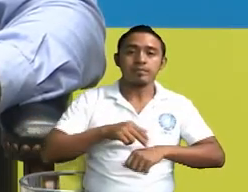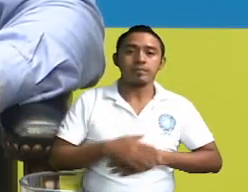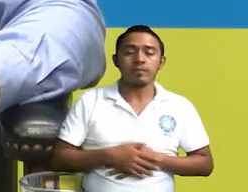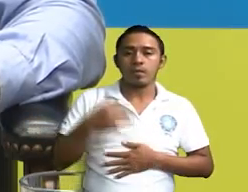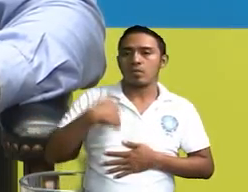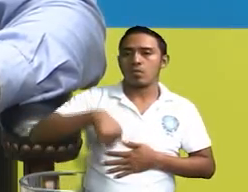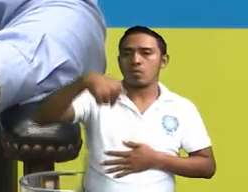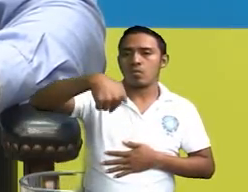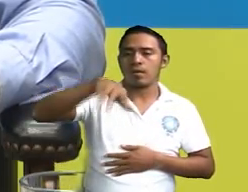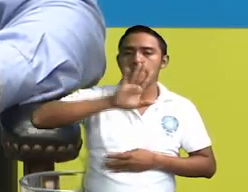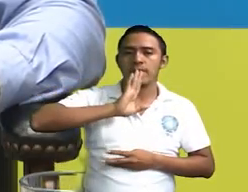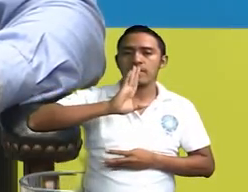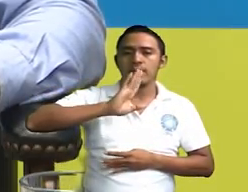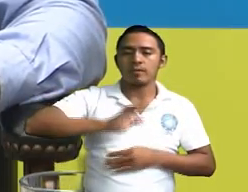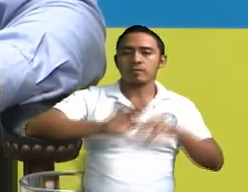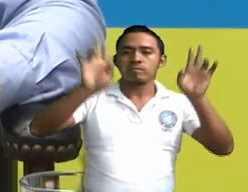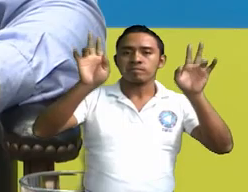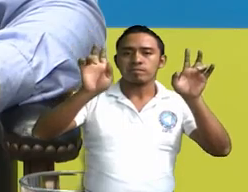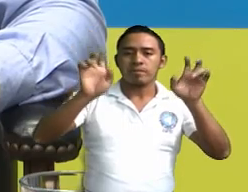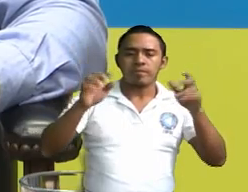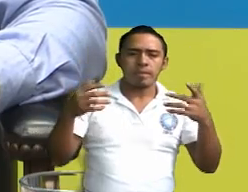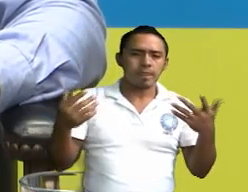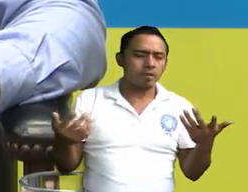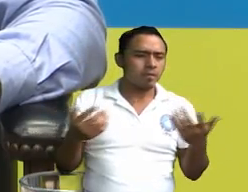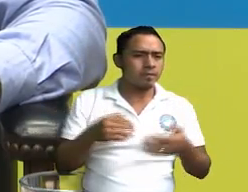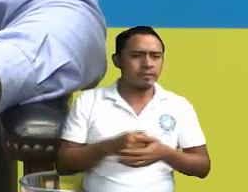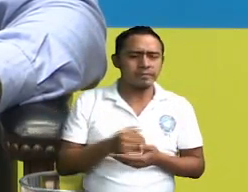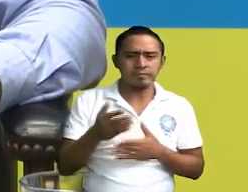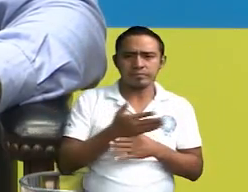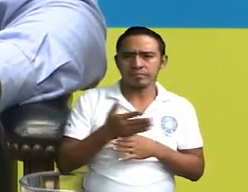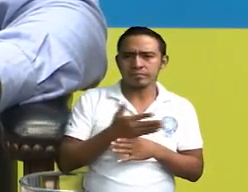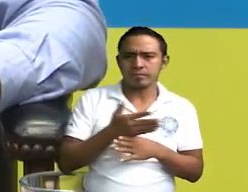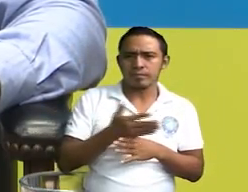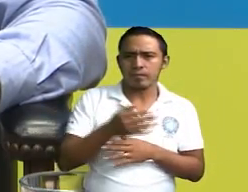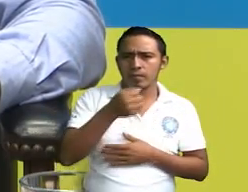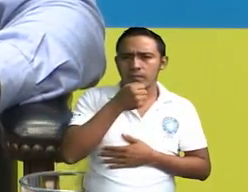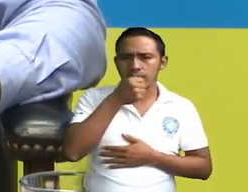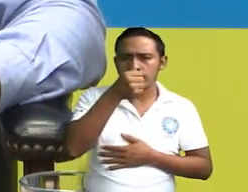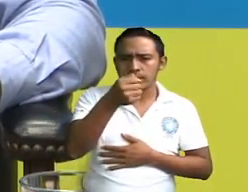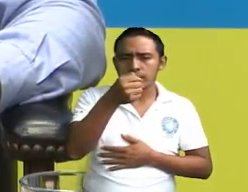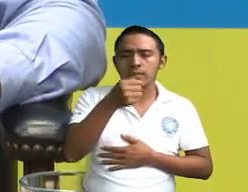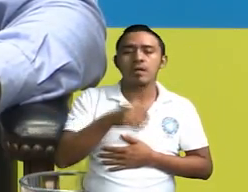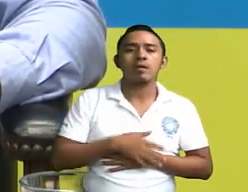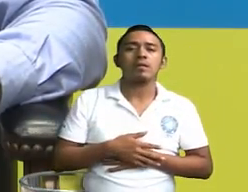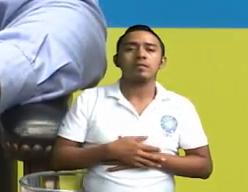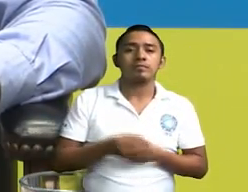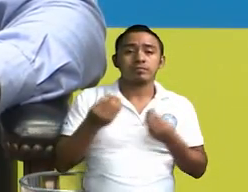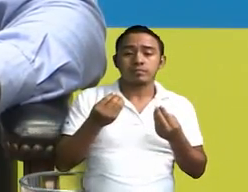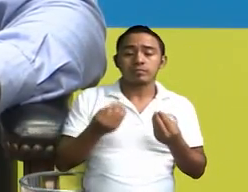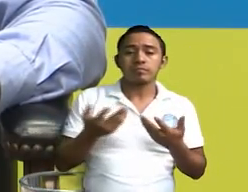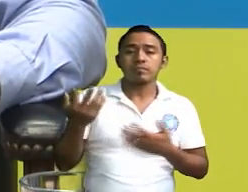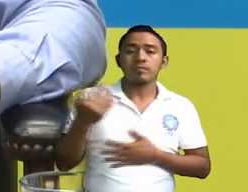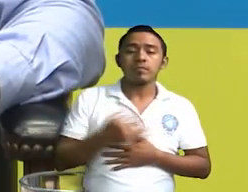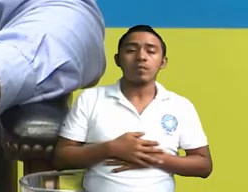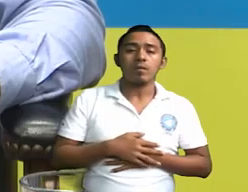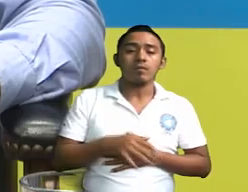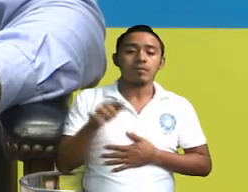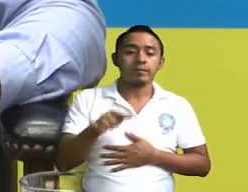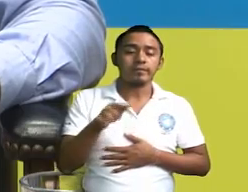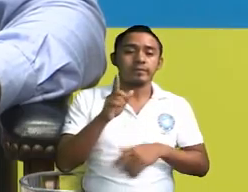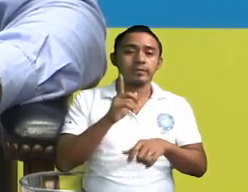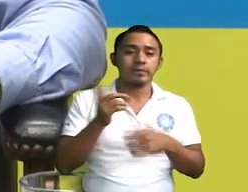Hoy estamos hablando de un tema que poco se trata en los medios de comunicación, pero que es muy frecuente esta consulta y este